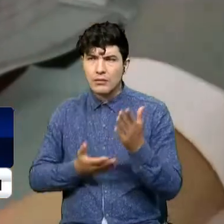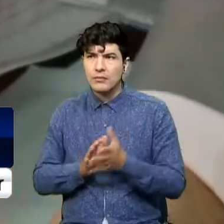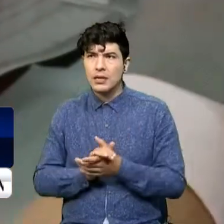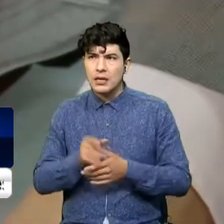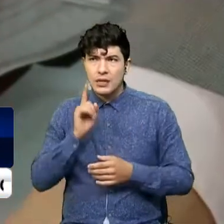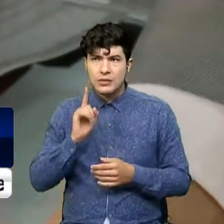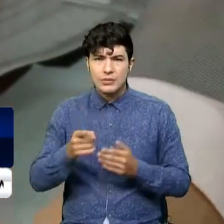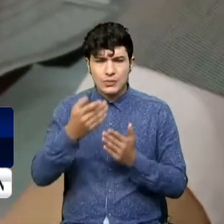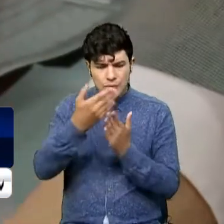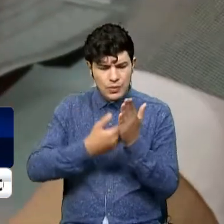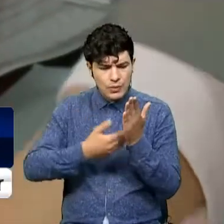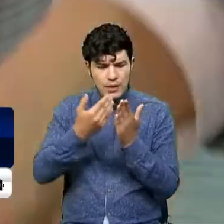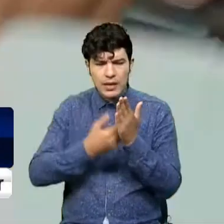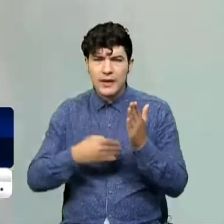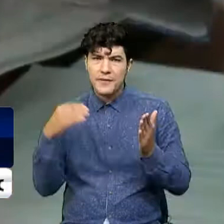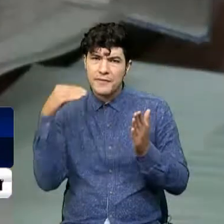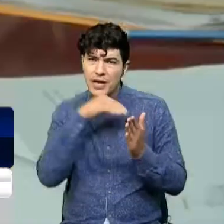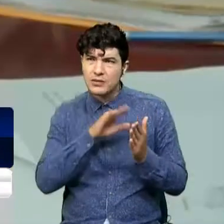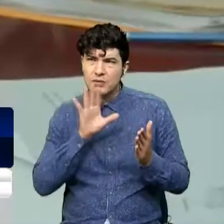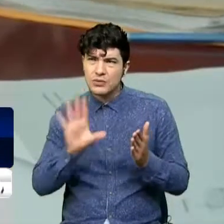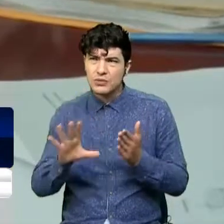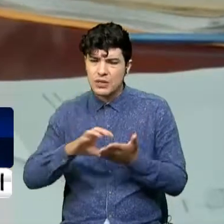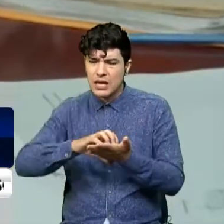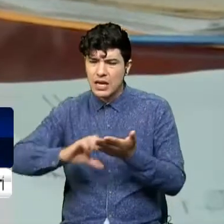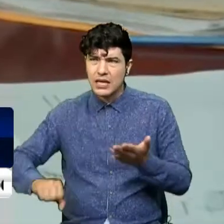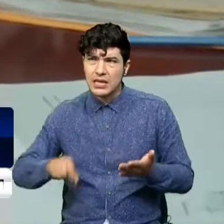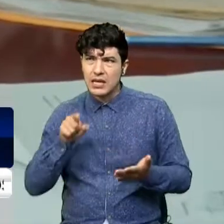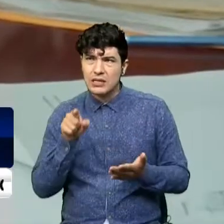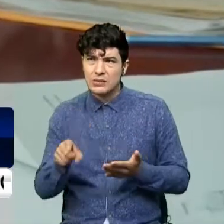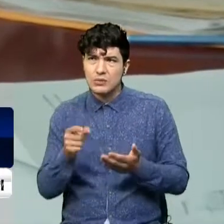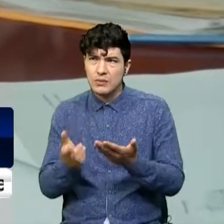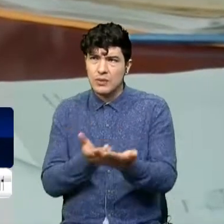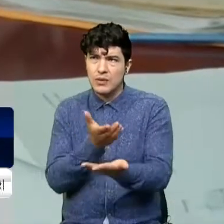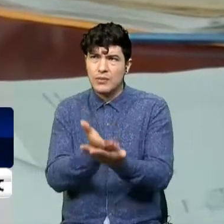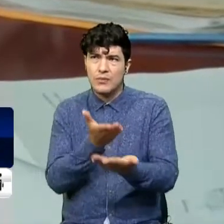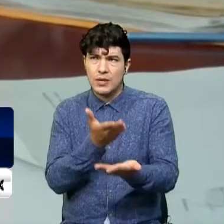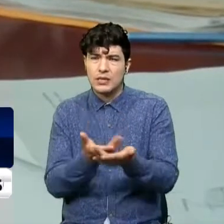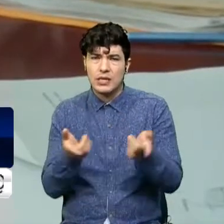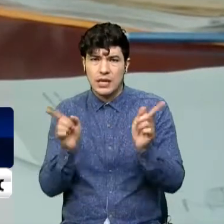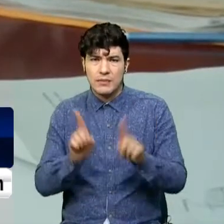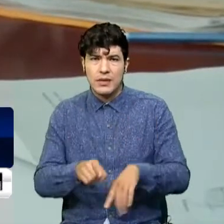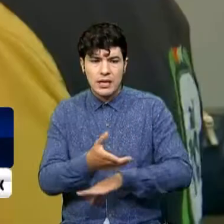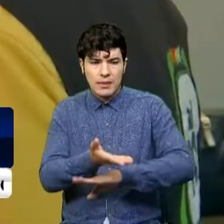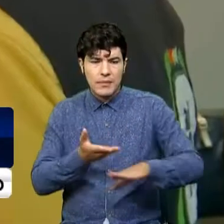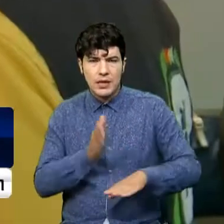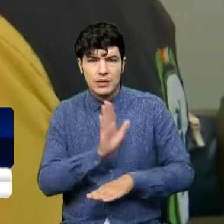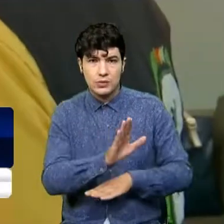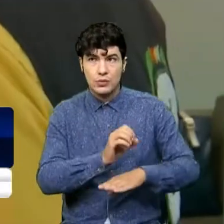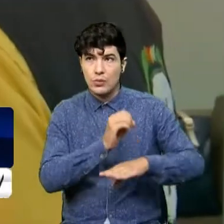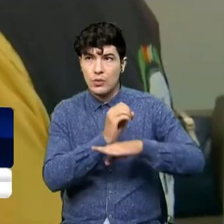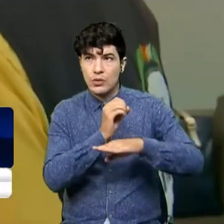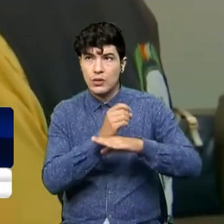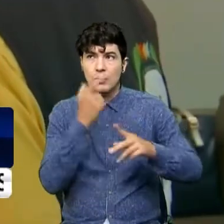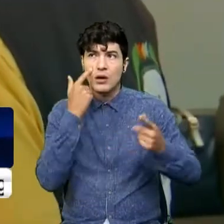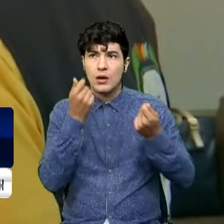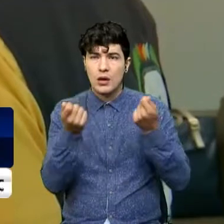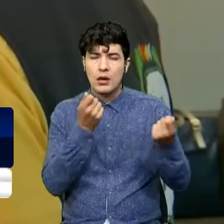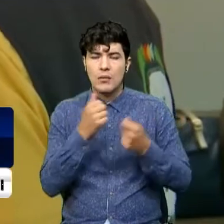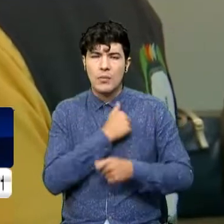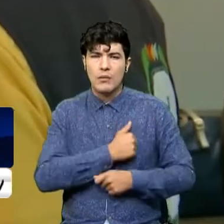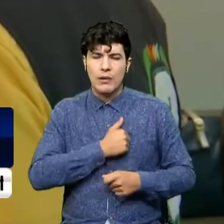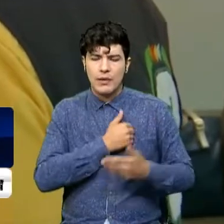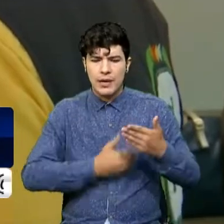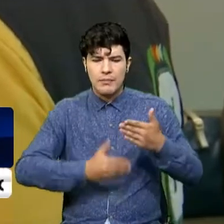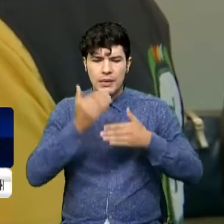documento, supuestamente falso, fue retirado de la propuesta y se le pidió a los órganos de control que se